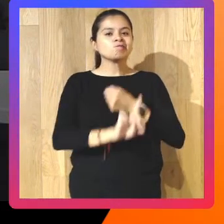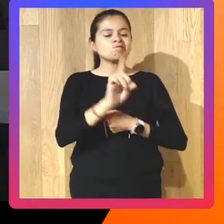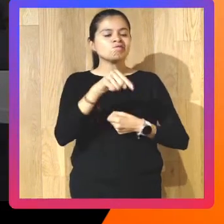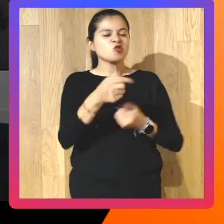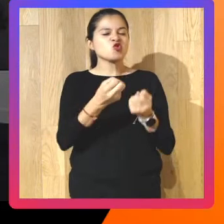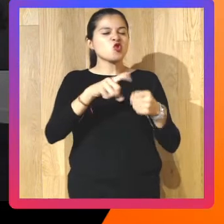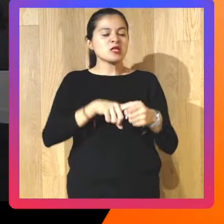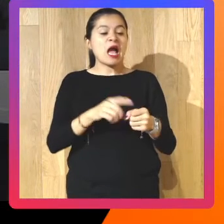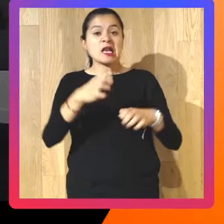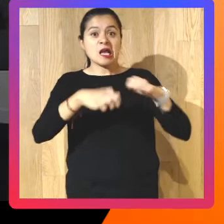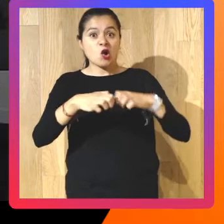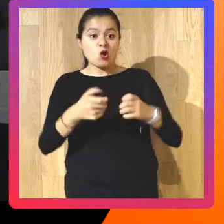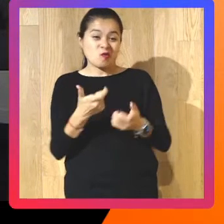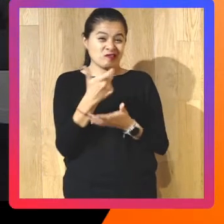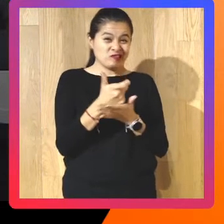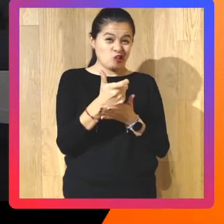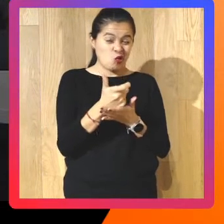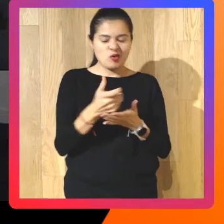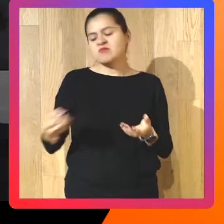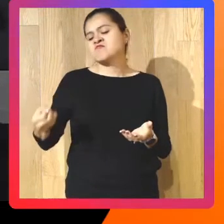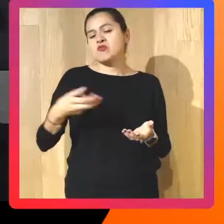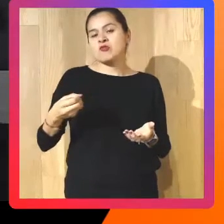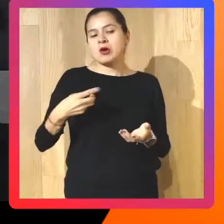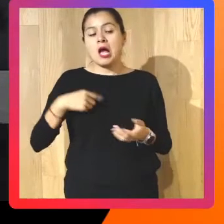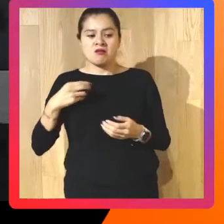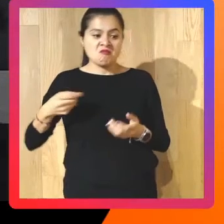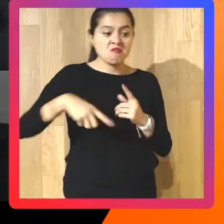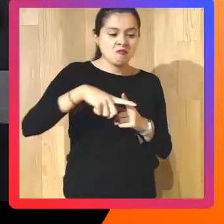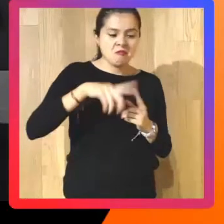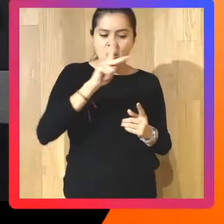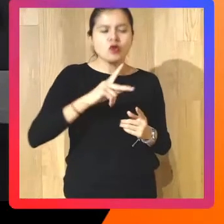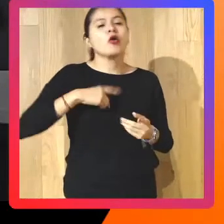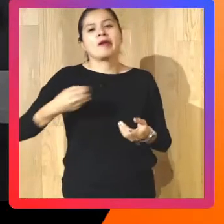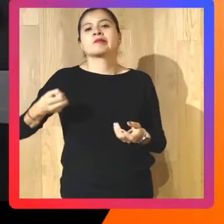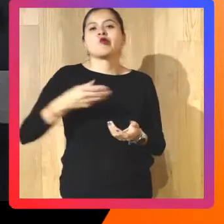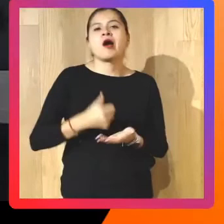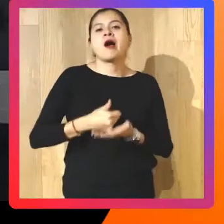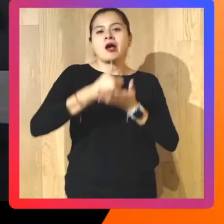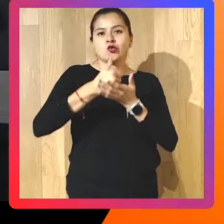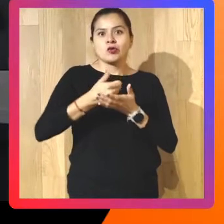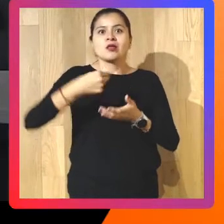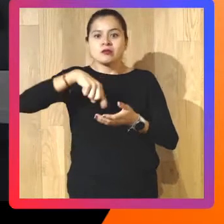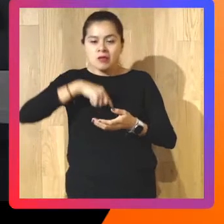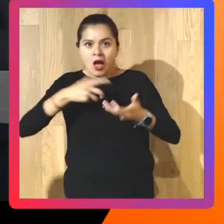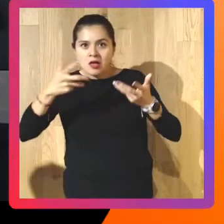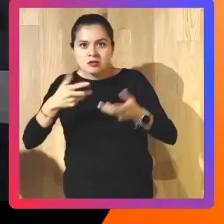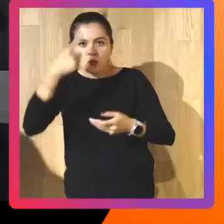en lugar de contribuir a ellos. Las empresas tienen la capacidad como vehículo de transformación de influir en la dirección en que